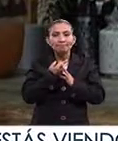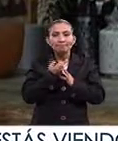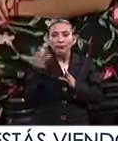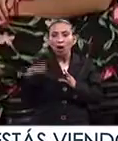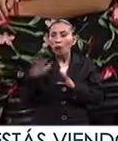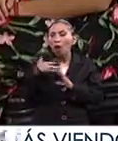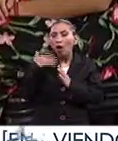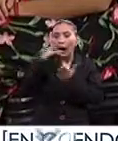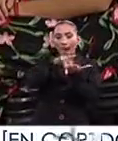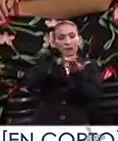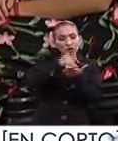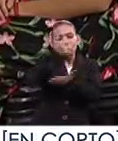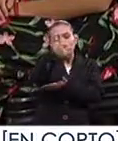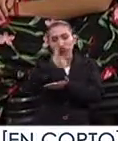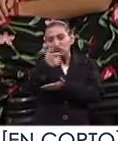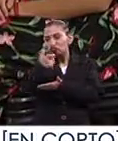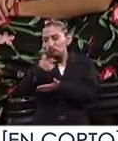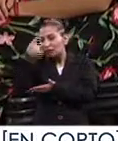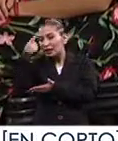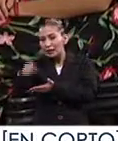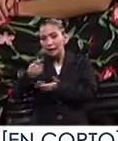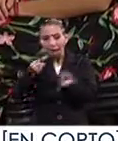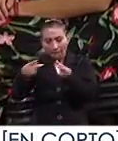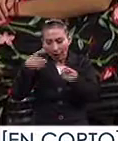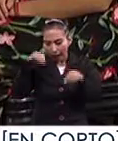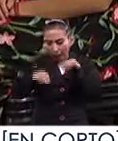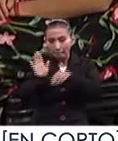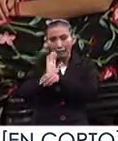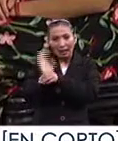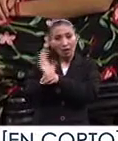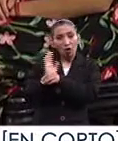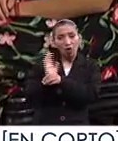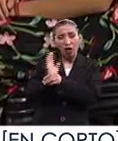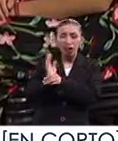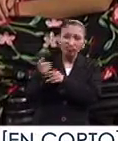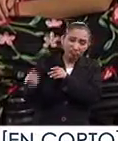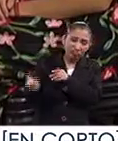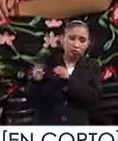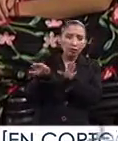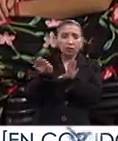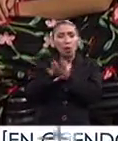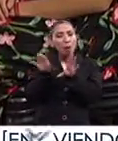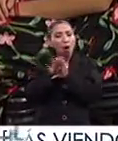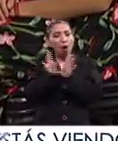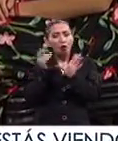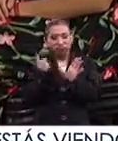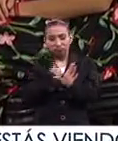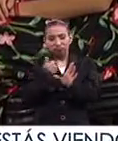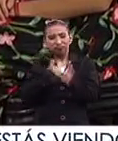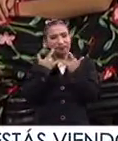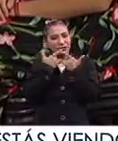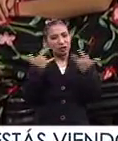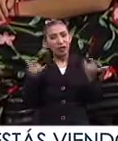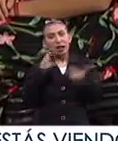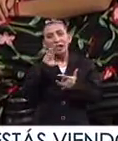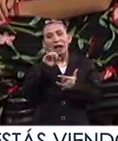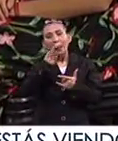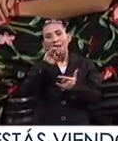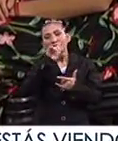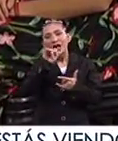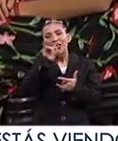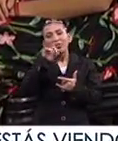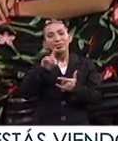el financiamiento y preparar esta película que de alguna manera es como autobiográfica, ¿no? Cabeza de Vaca,